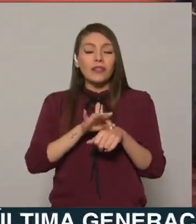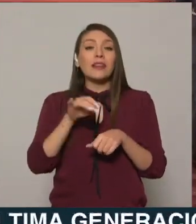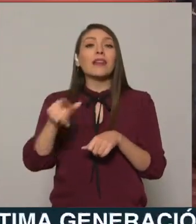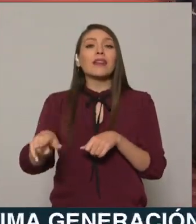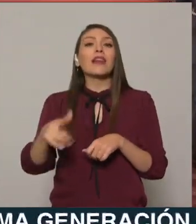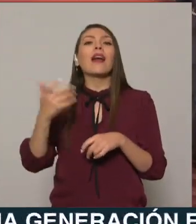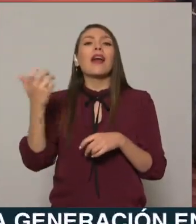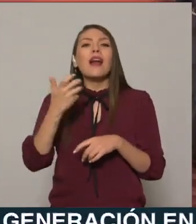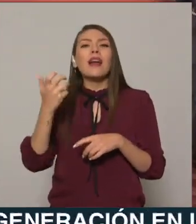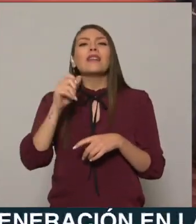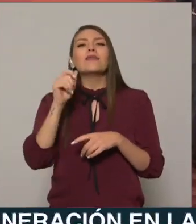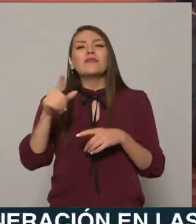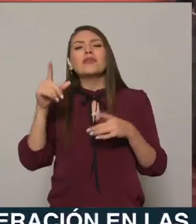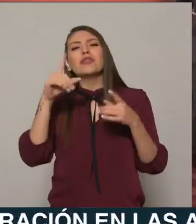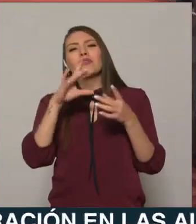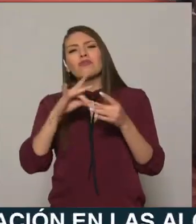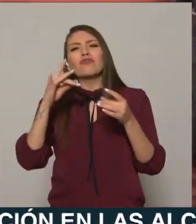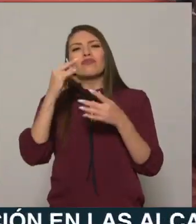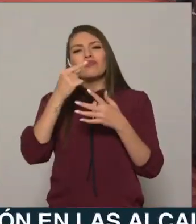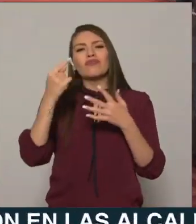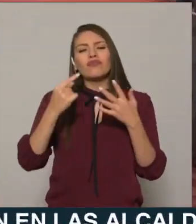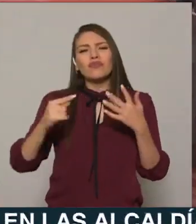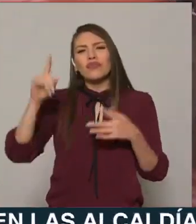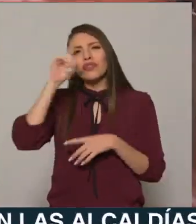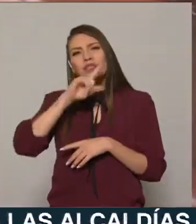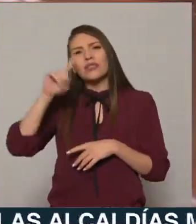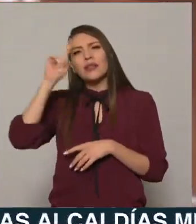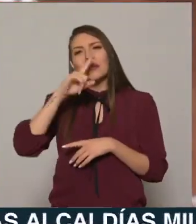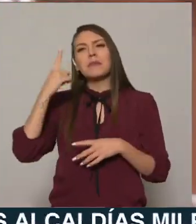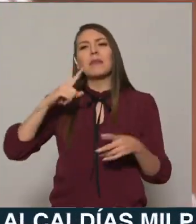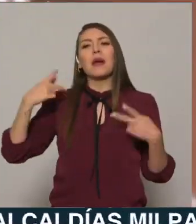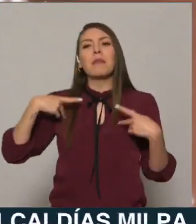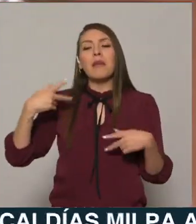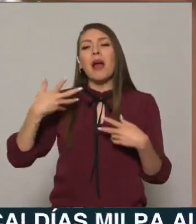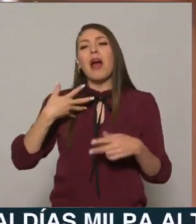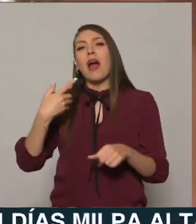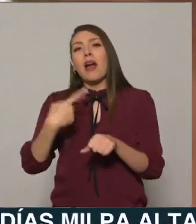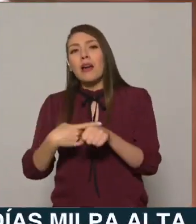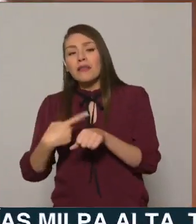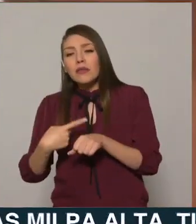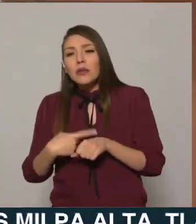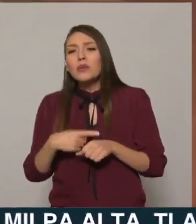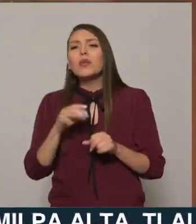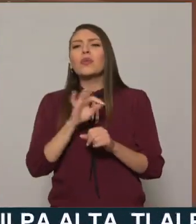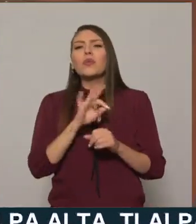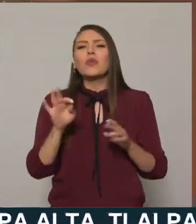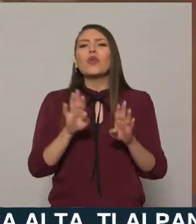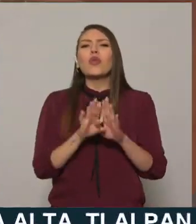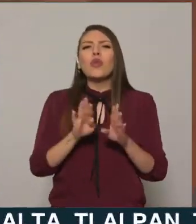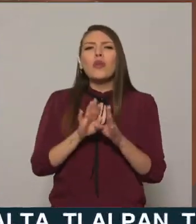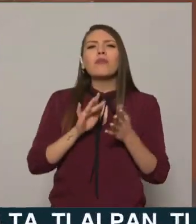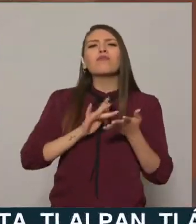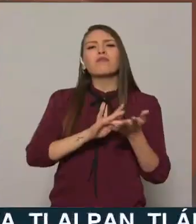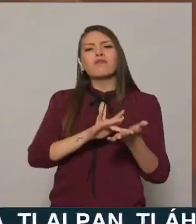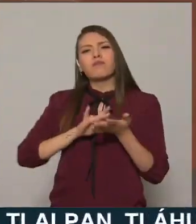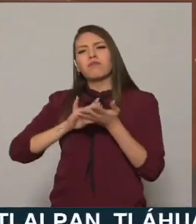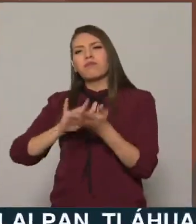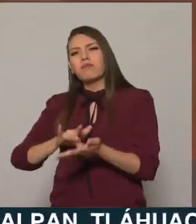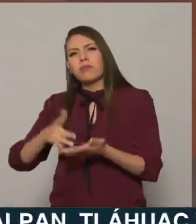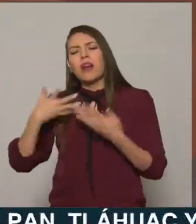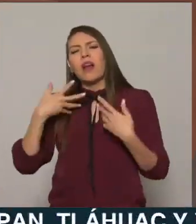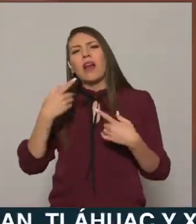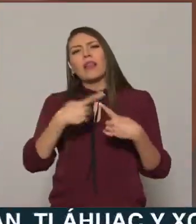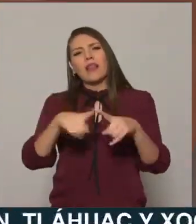que hay y que la gente pueda ayudar y ser más empática con las personas que tenemos